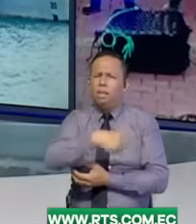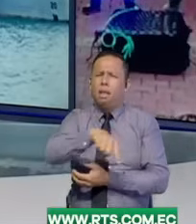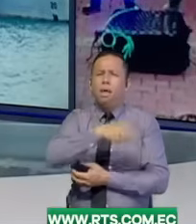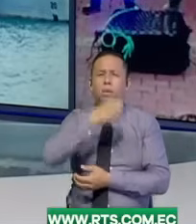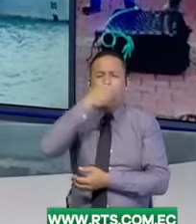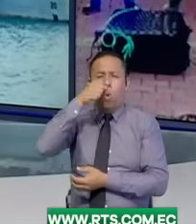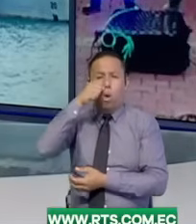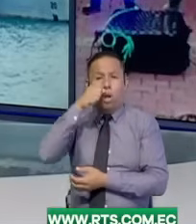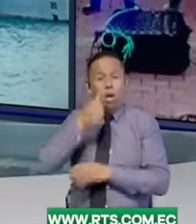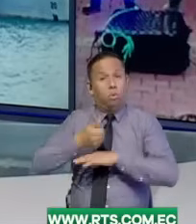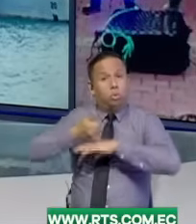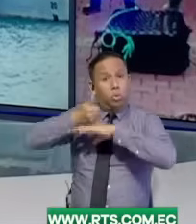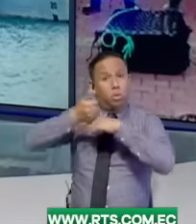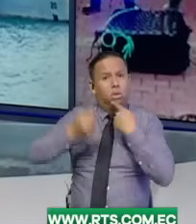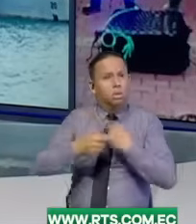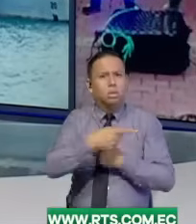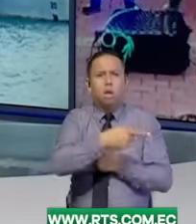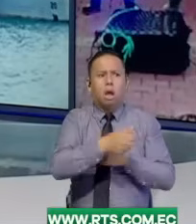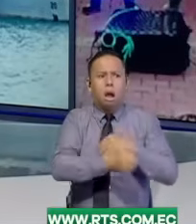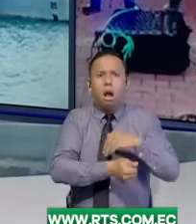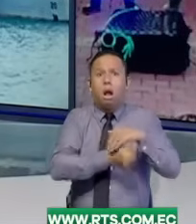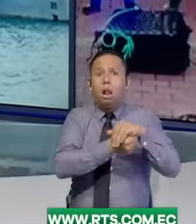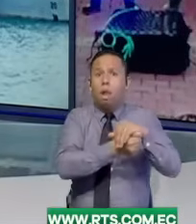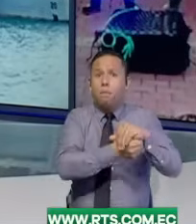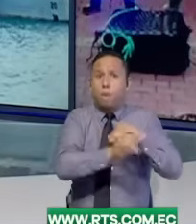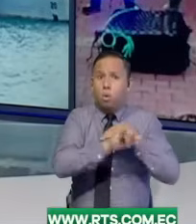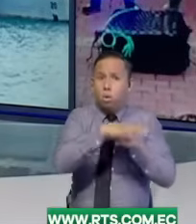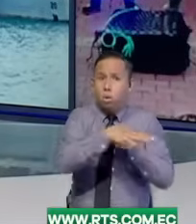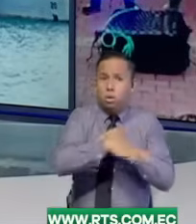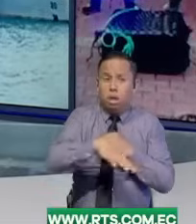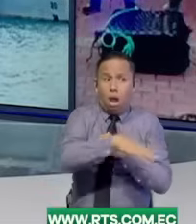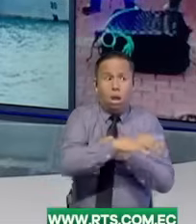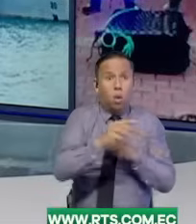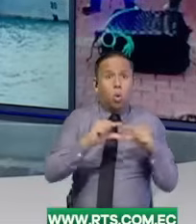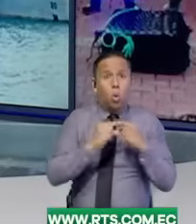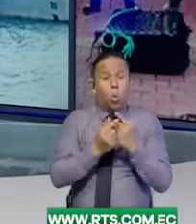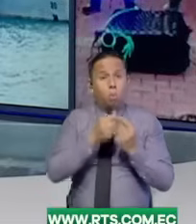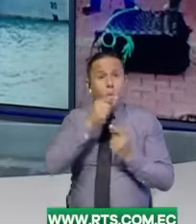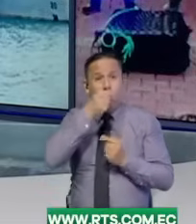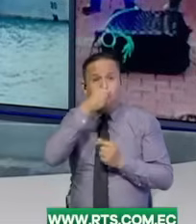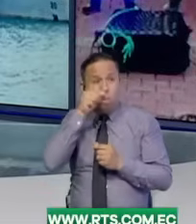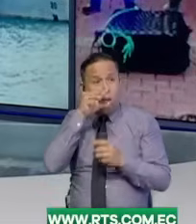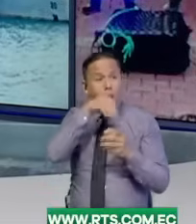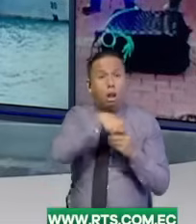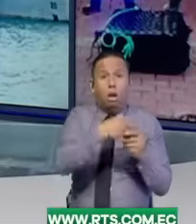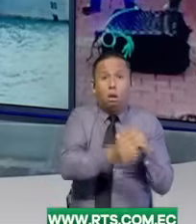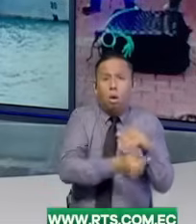que Galápagos sea una base para abastecer a grupos del narcotráfico.